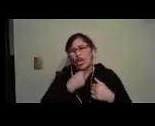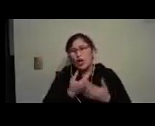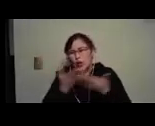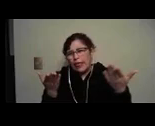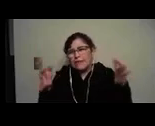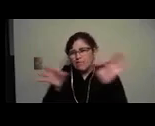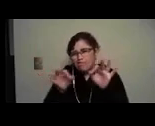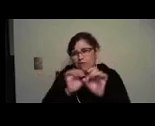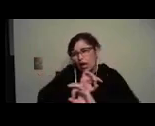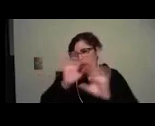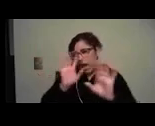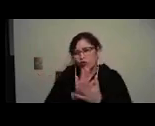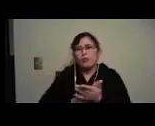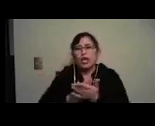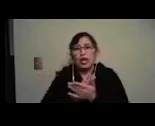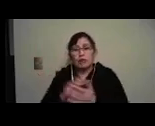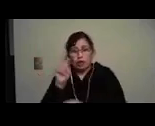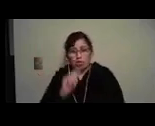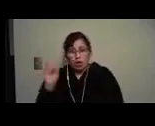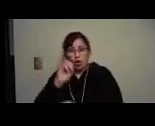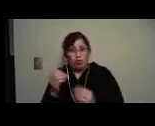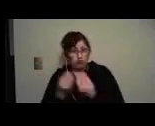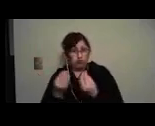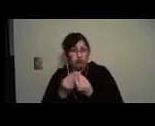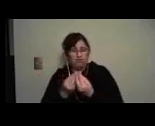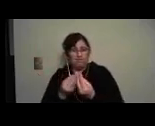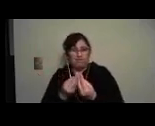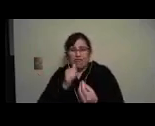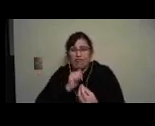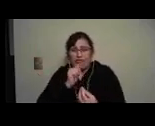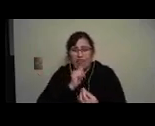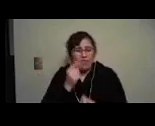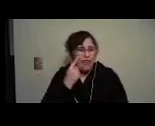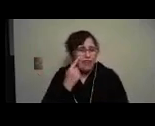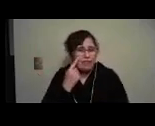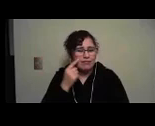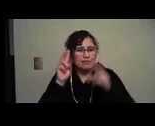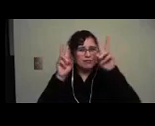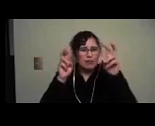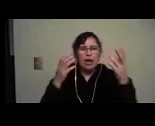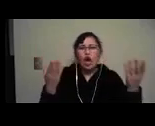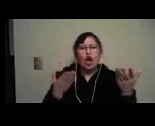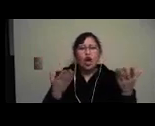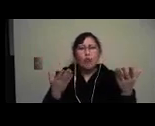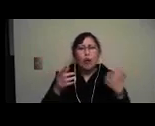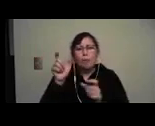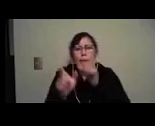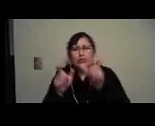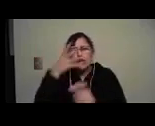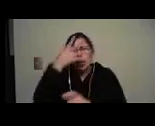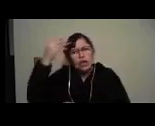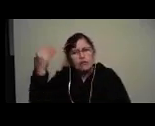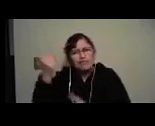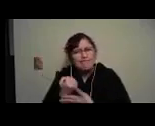desconocimiento por parte de incluso de terapeutas ocupacionales respecto de cómo abordar personas con demencia, ¿ya?